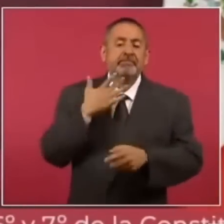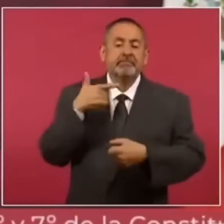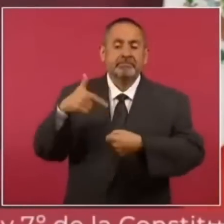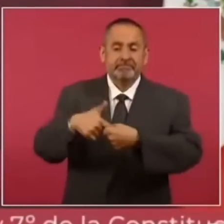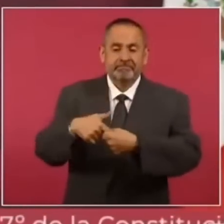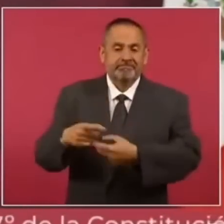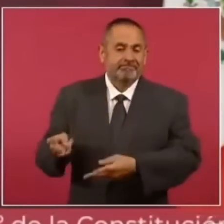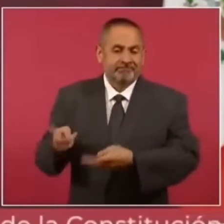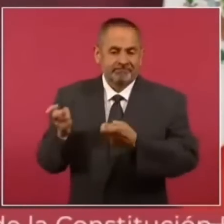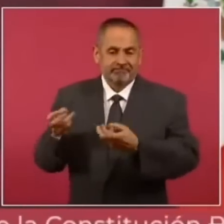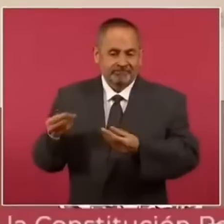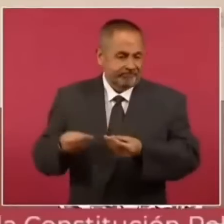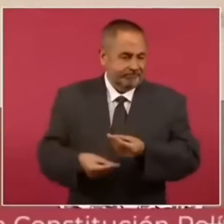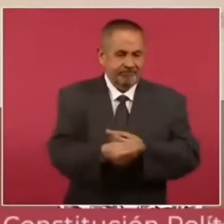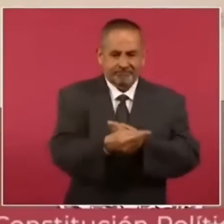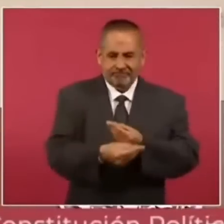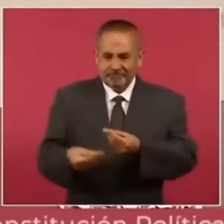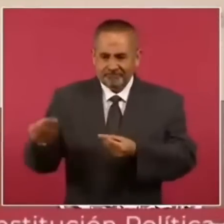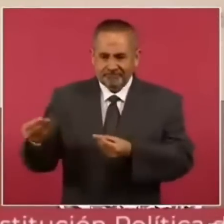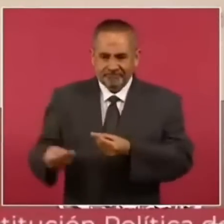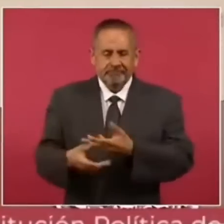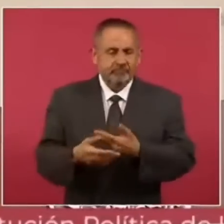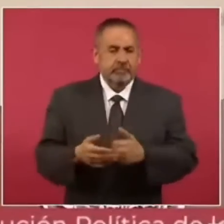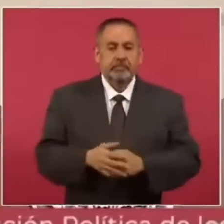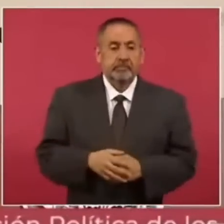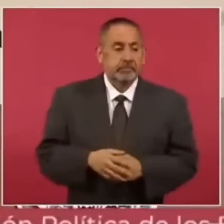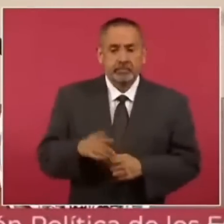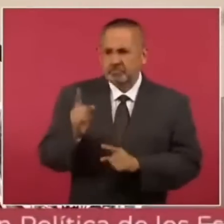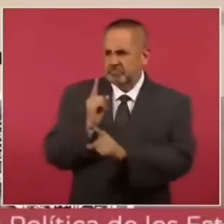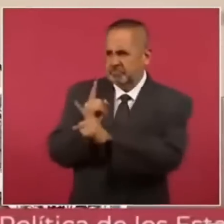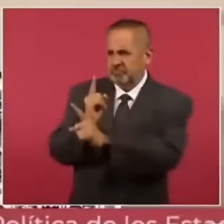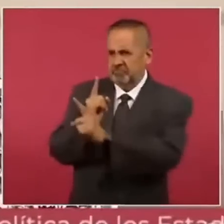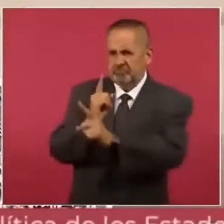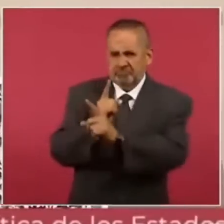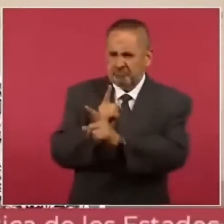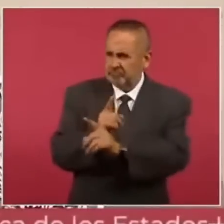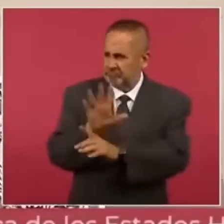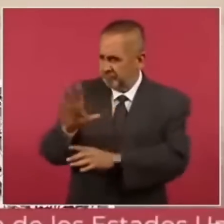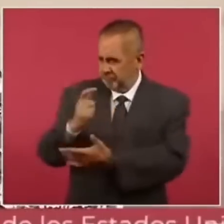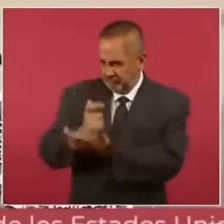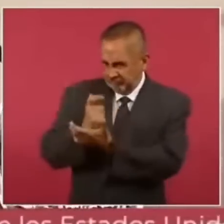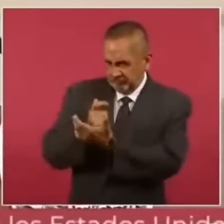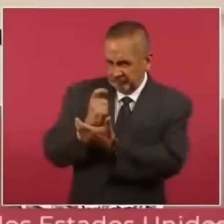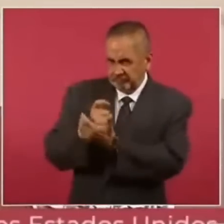combustibles y estaban amenazando a las gasolineras